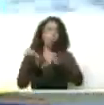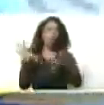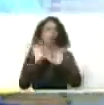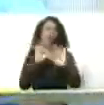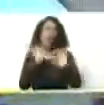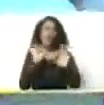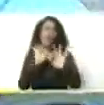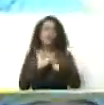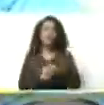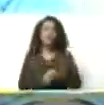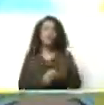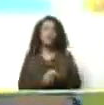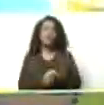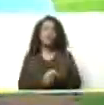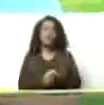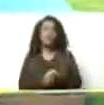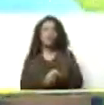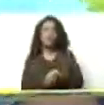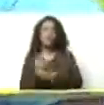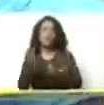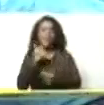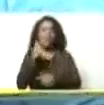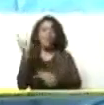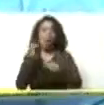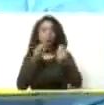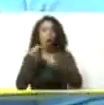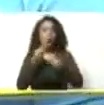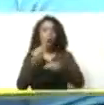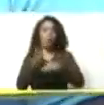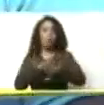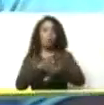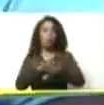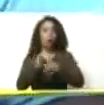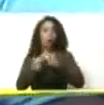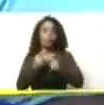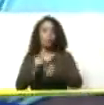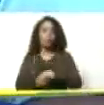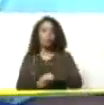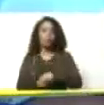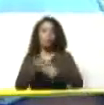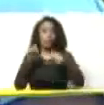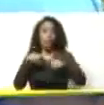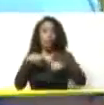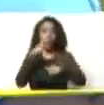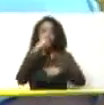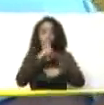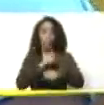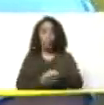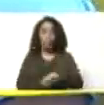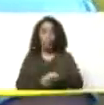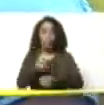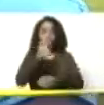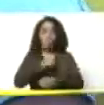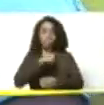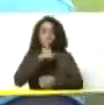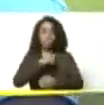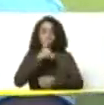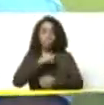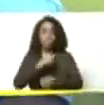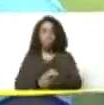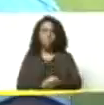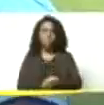hacia que dice robert cómo van a postear en estos años de resistencia